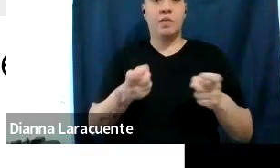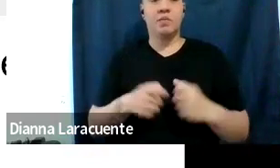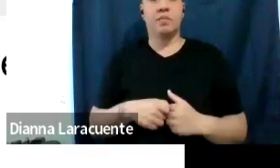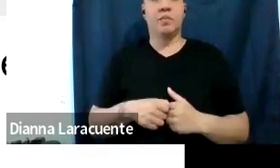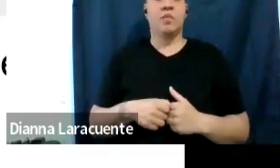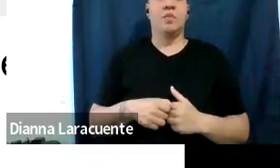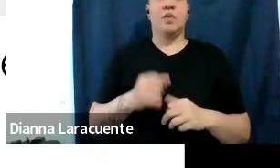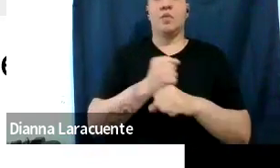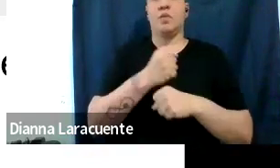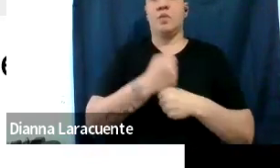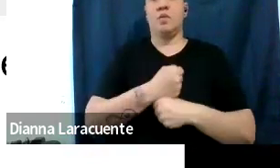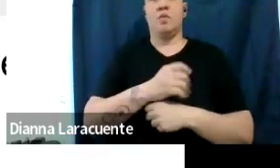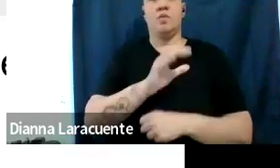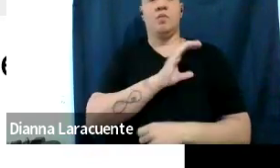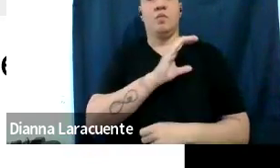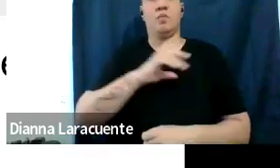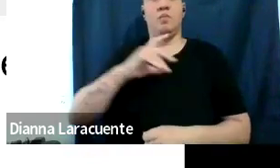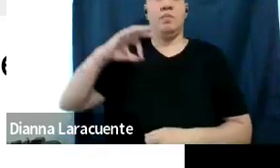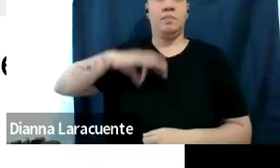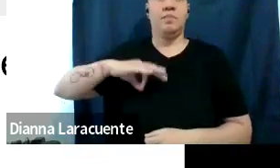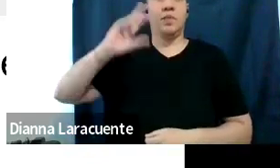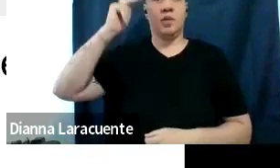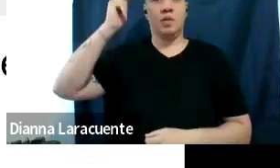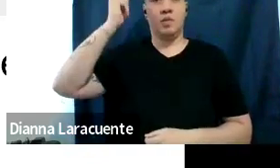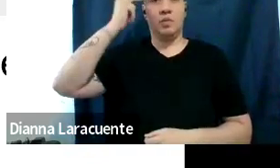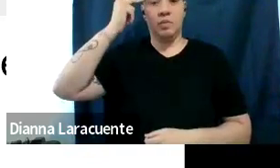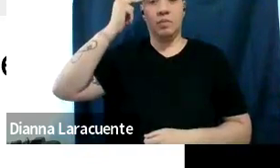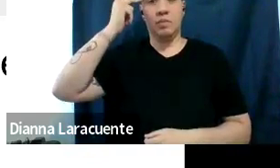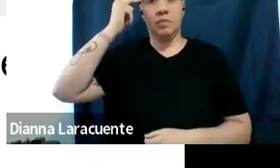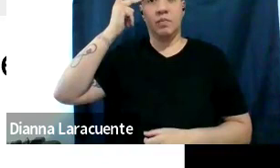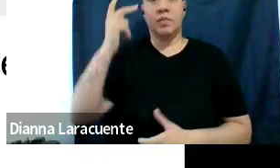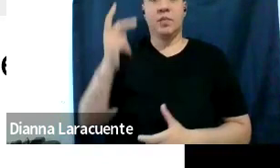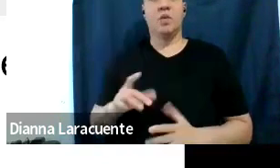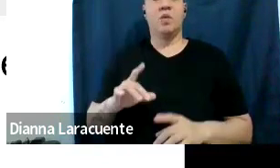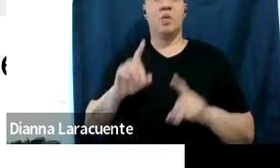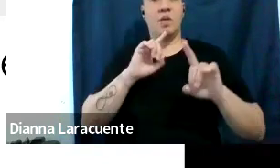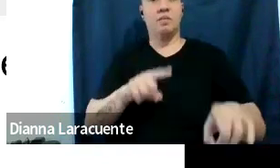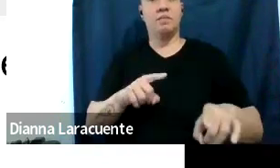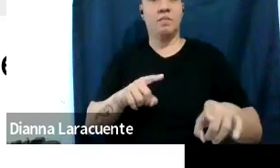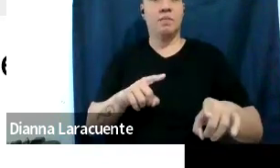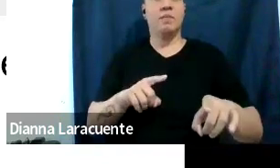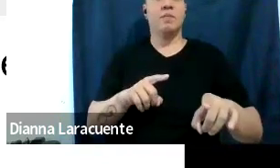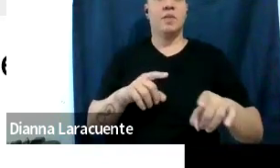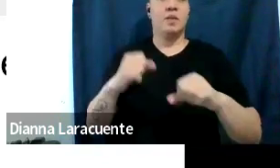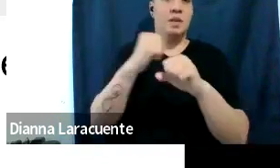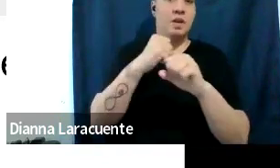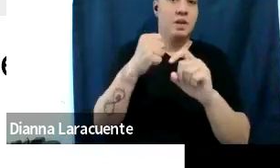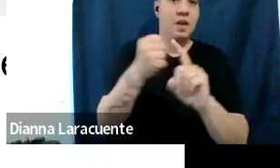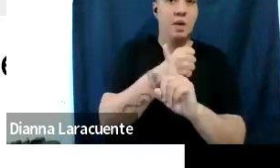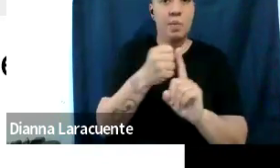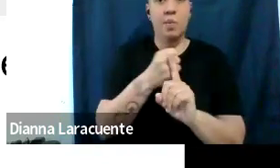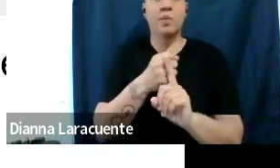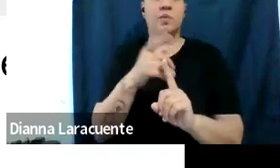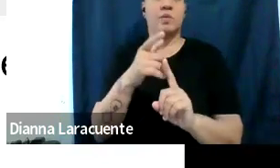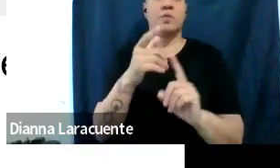un cuerpo de policía para el provecho de un partido adulador de los que mandan y explotan, ni terminó un funcionario